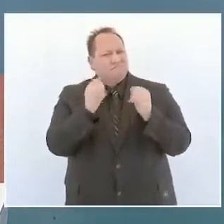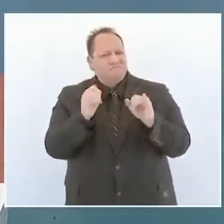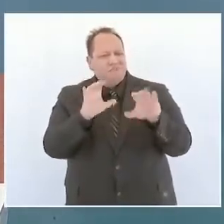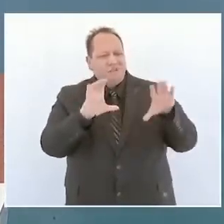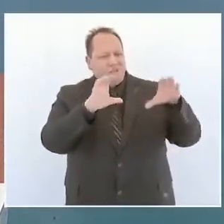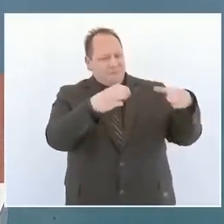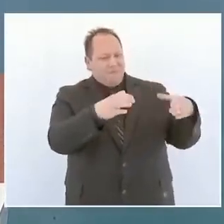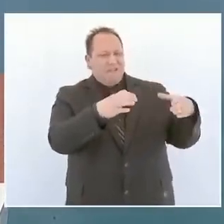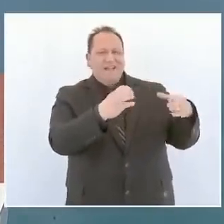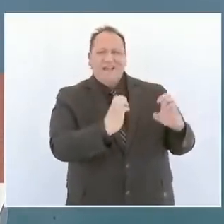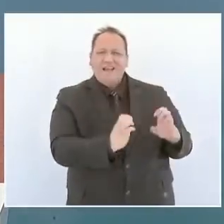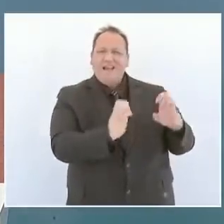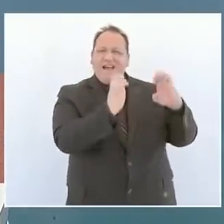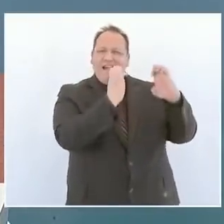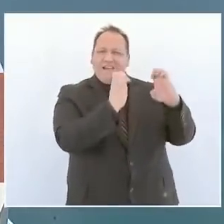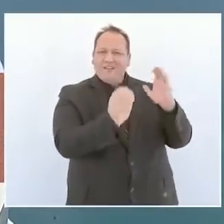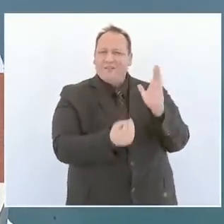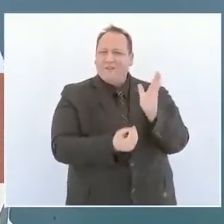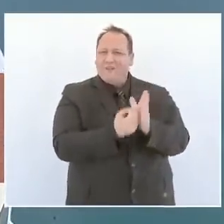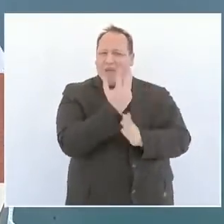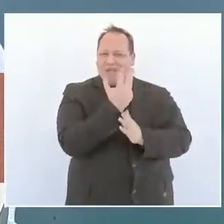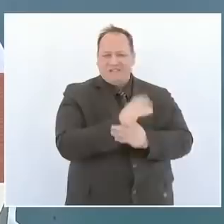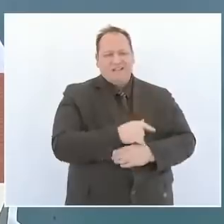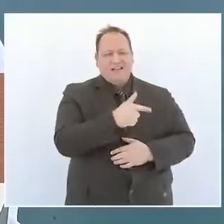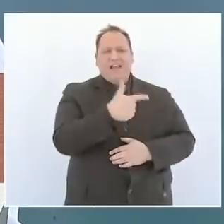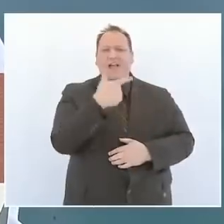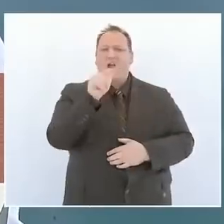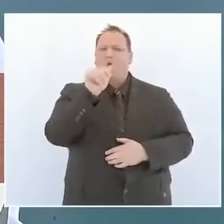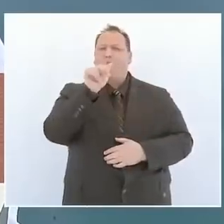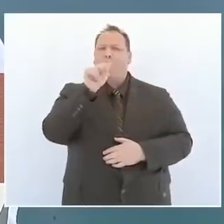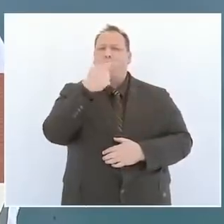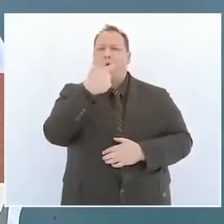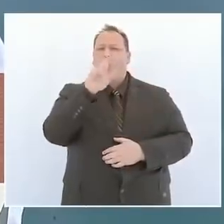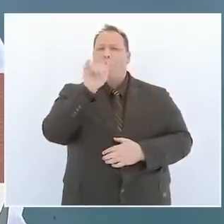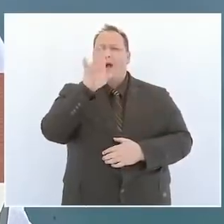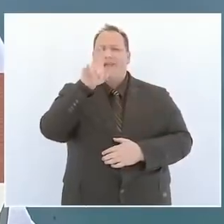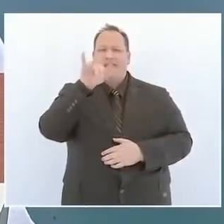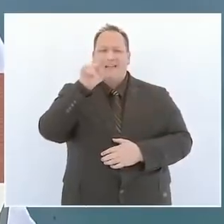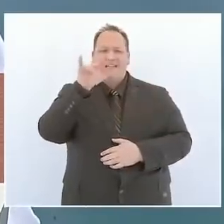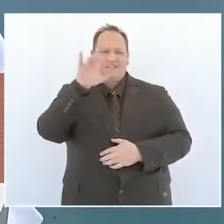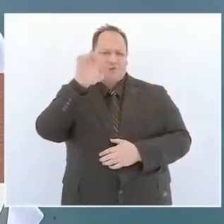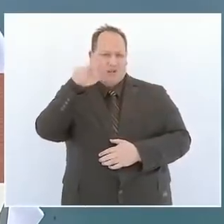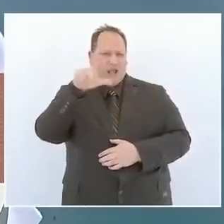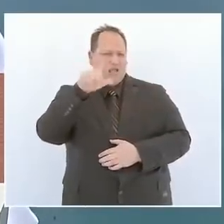estas instalaciones de la Guardia Nacional.